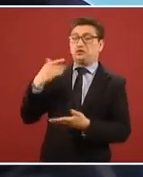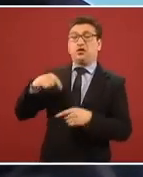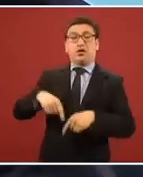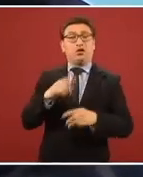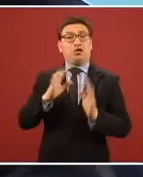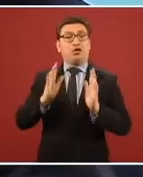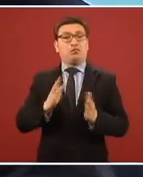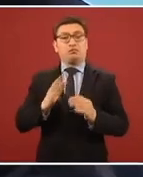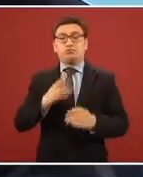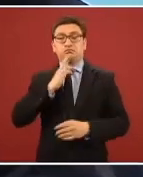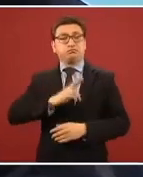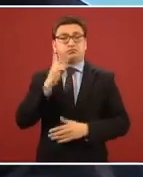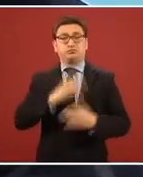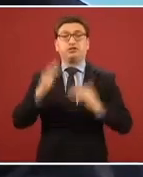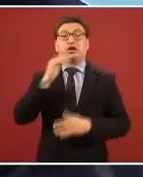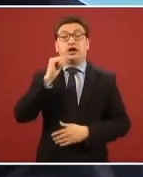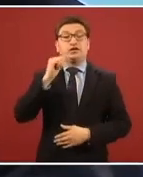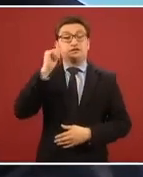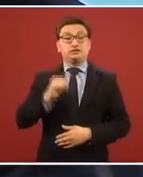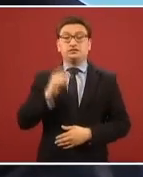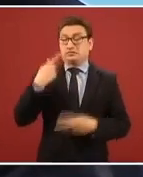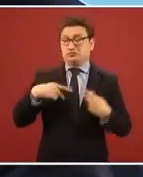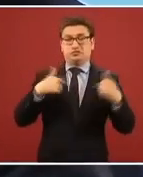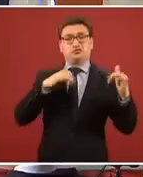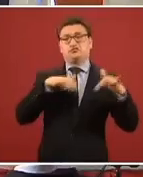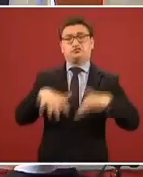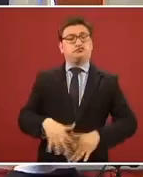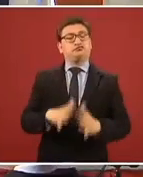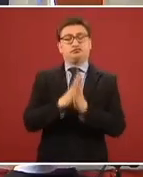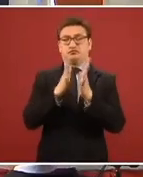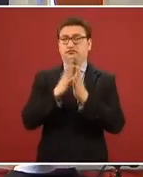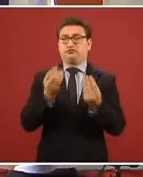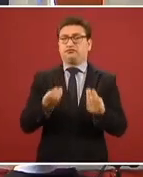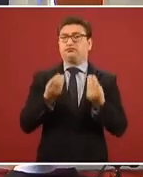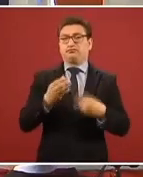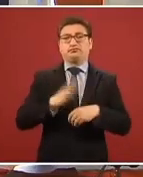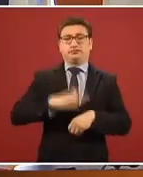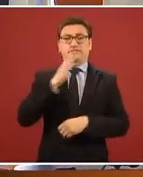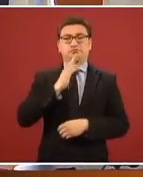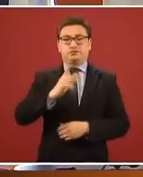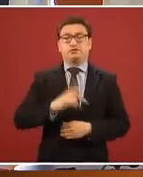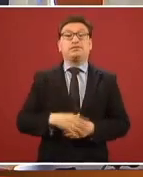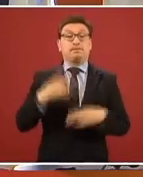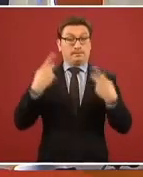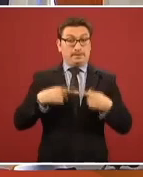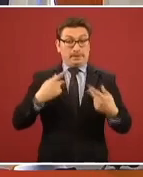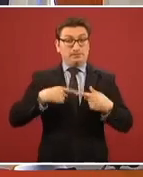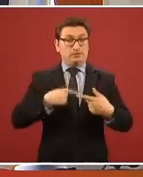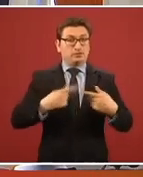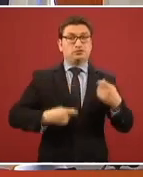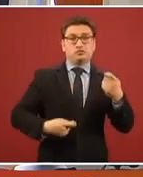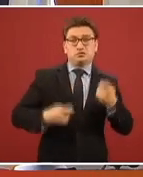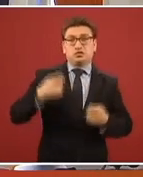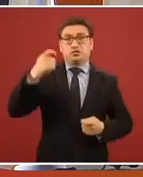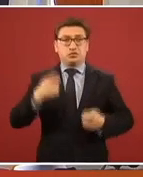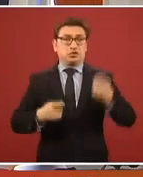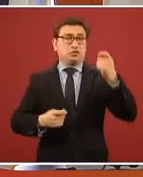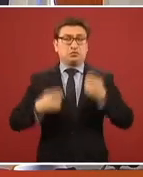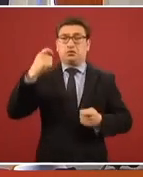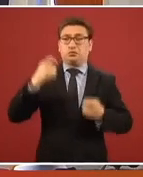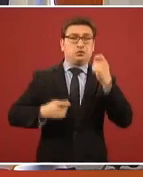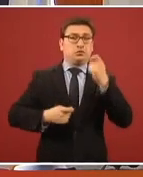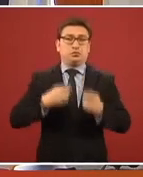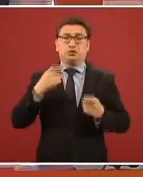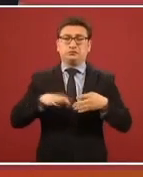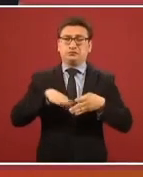hemos ayer registramos la mejor asistencia a la subasta y la gente no dejó de bajar las paletas estuvo